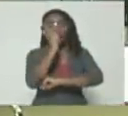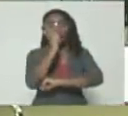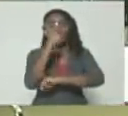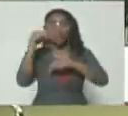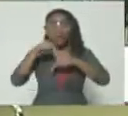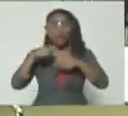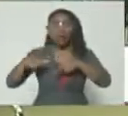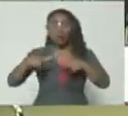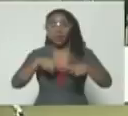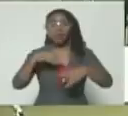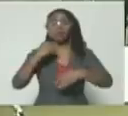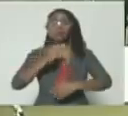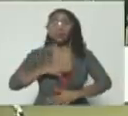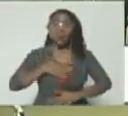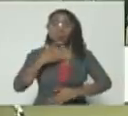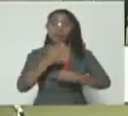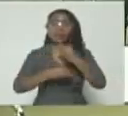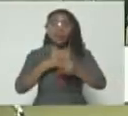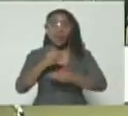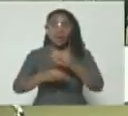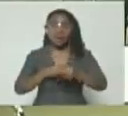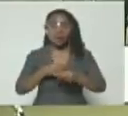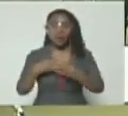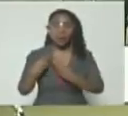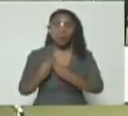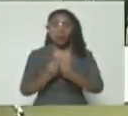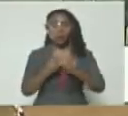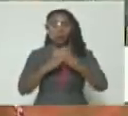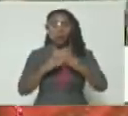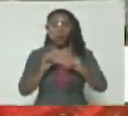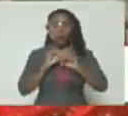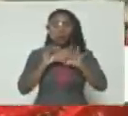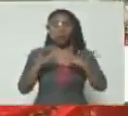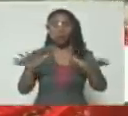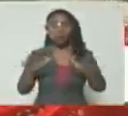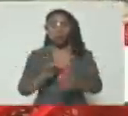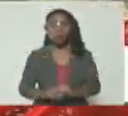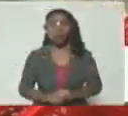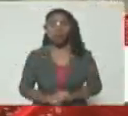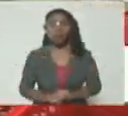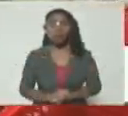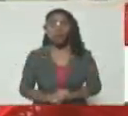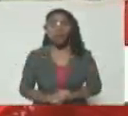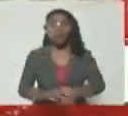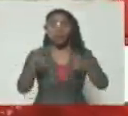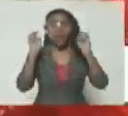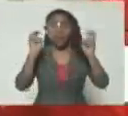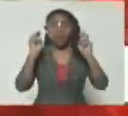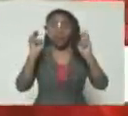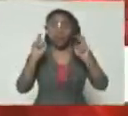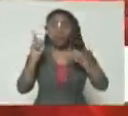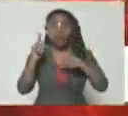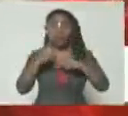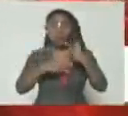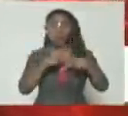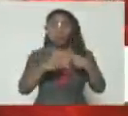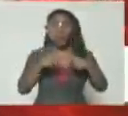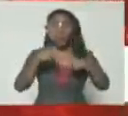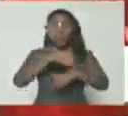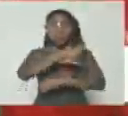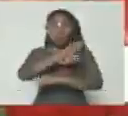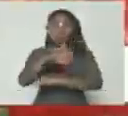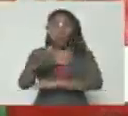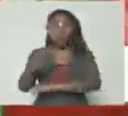sede se va a poder hacer el acompañamiento a todos los exportadores y exportadoras del rubro de productos del mar. Es importante